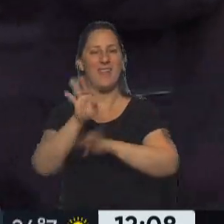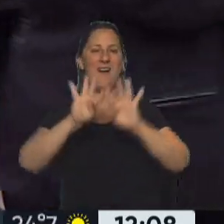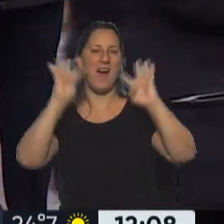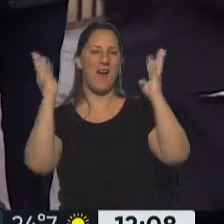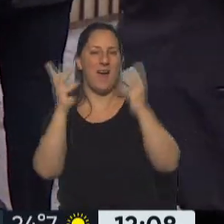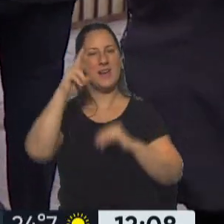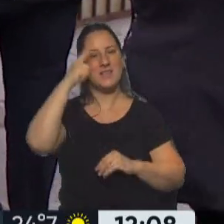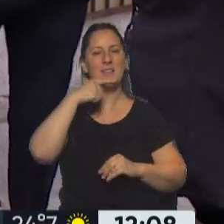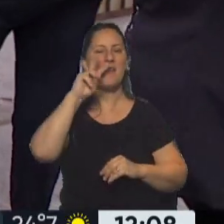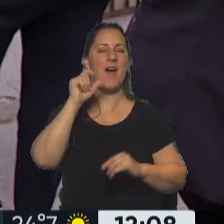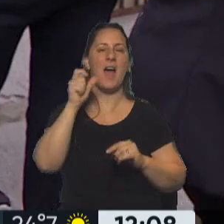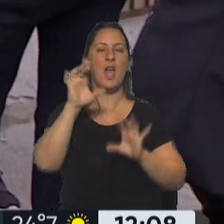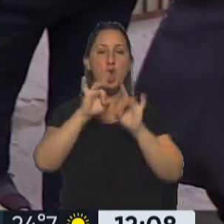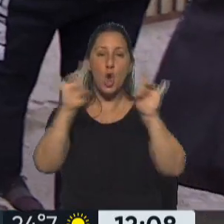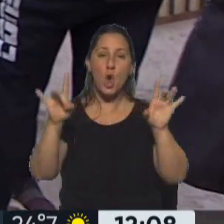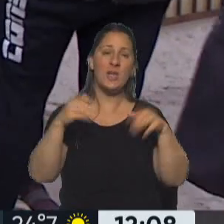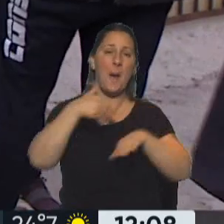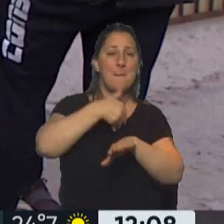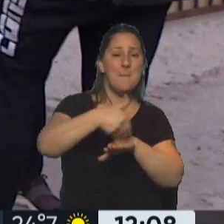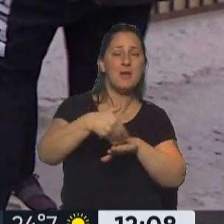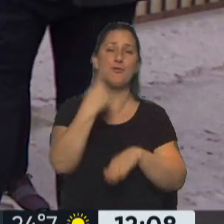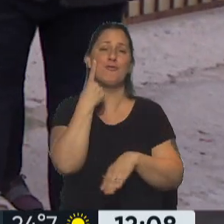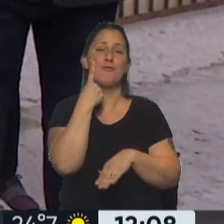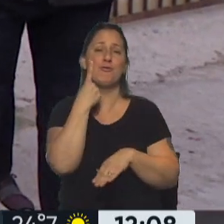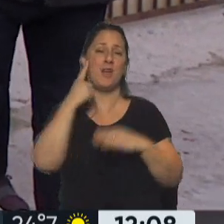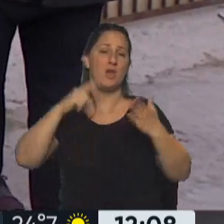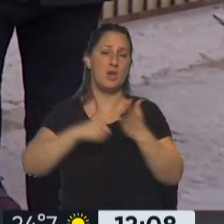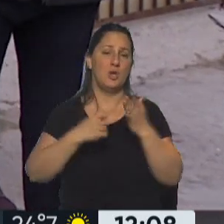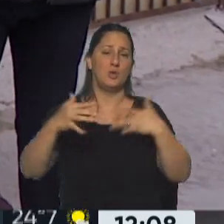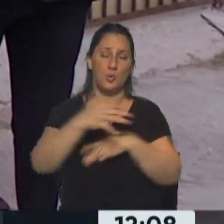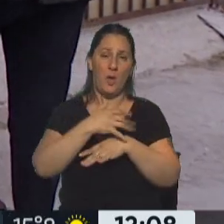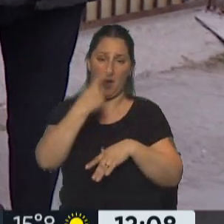Ecológica en micros a conocer un poco la ciudad. Una aventura que terminó en tragedia.